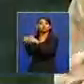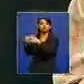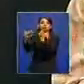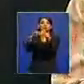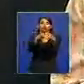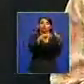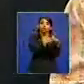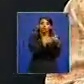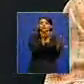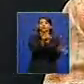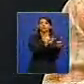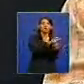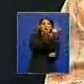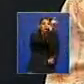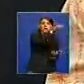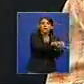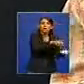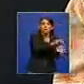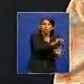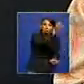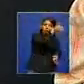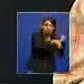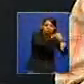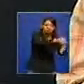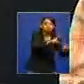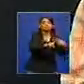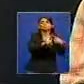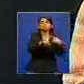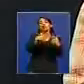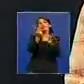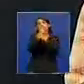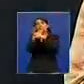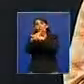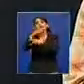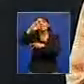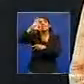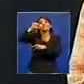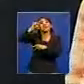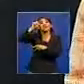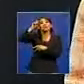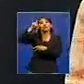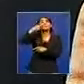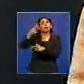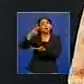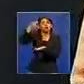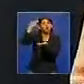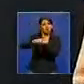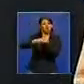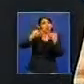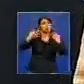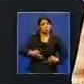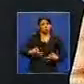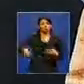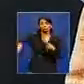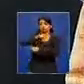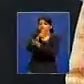de cañicultores, de los que producen hoy por hoy etanol, para poder definir un precio justo, en donde todos salgan